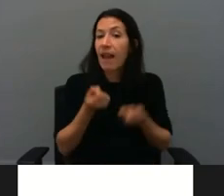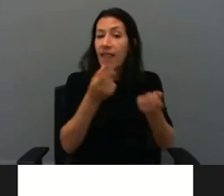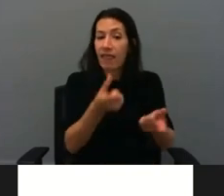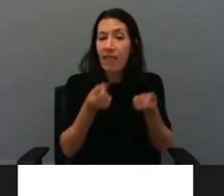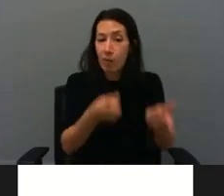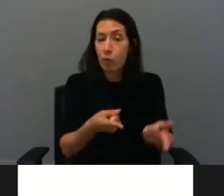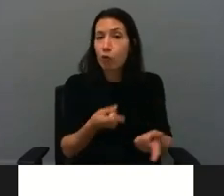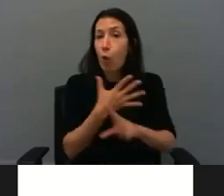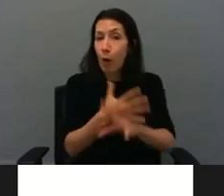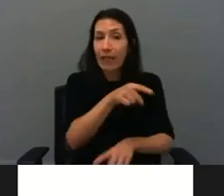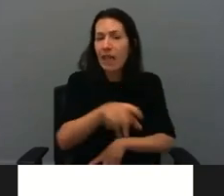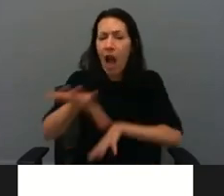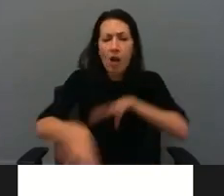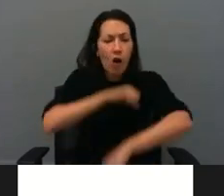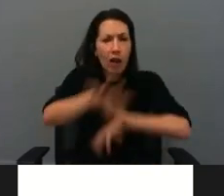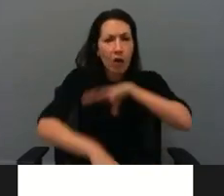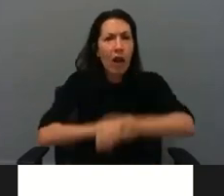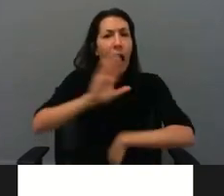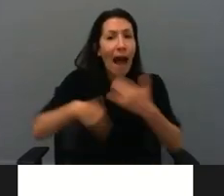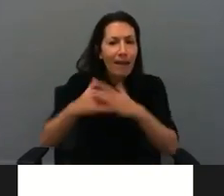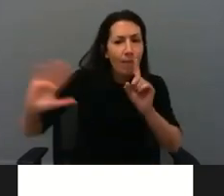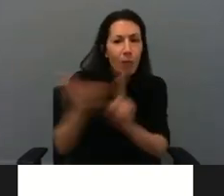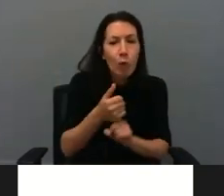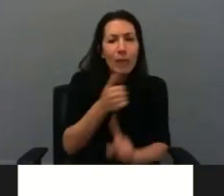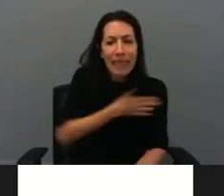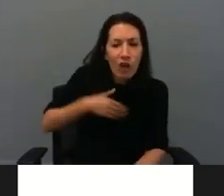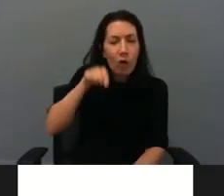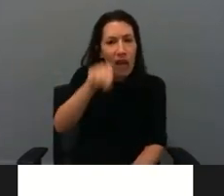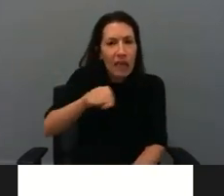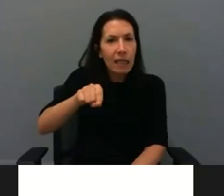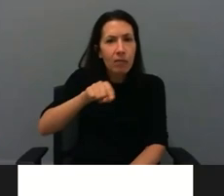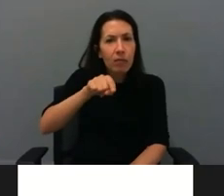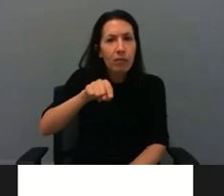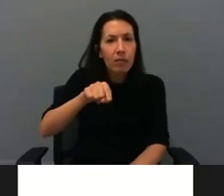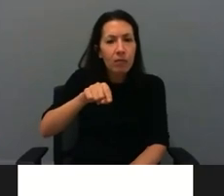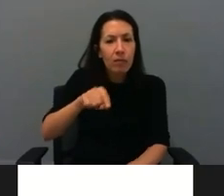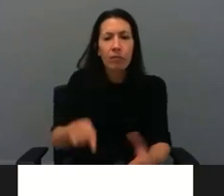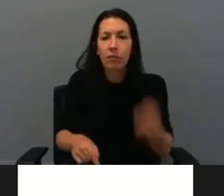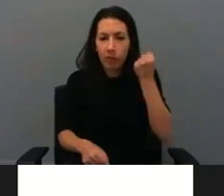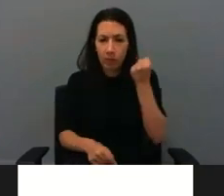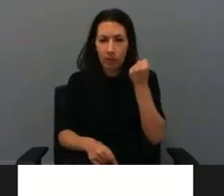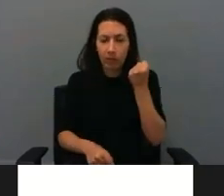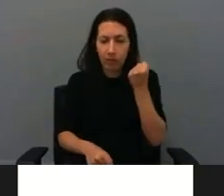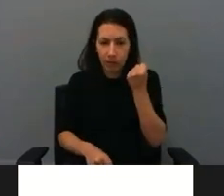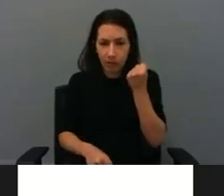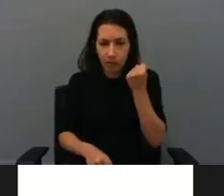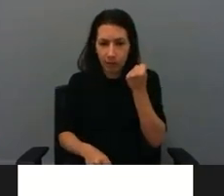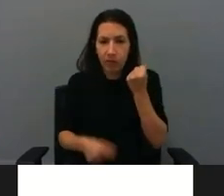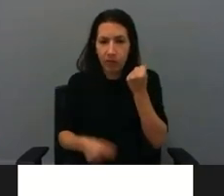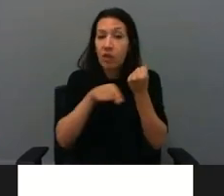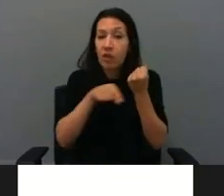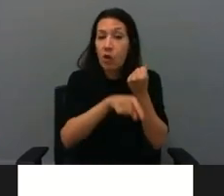Ella saca todo hasta que encuentra el que busca y no lo da si es que no está encendido y hay que